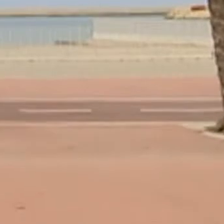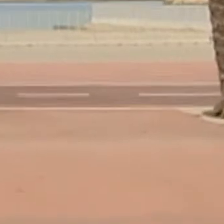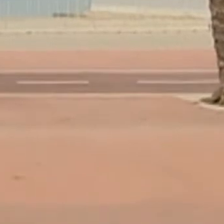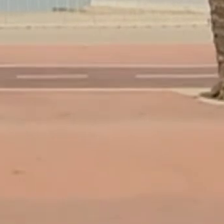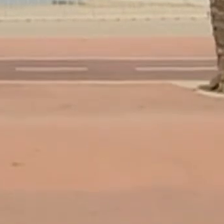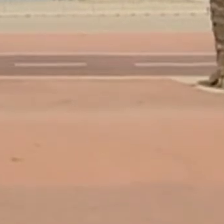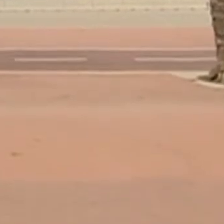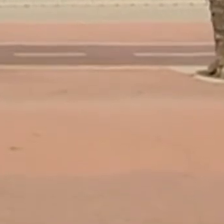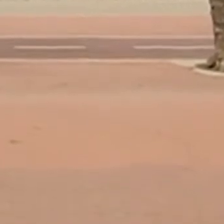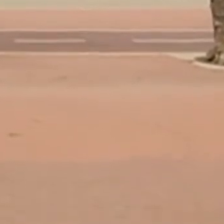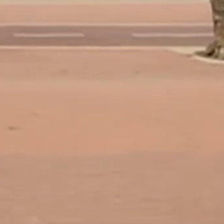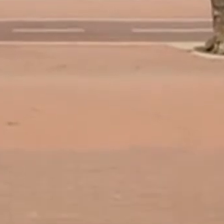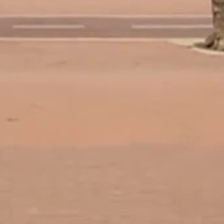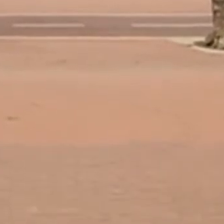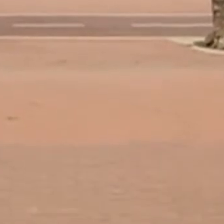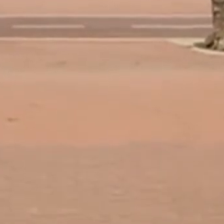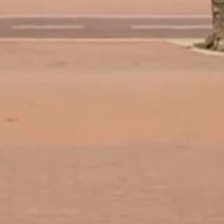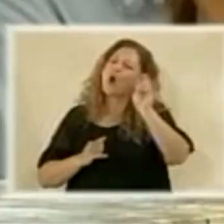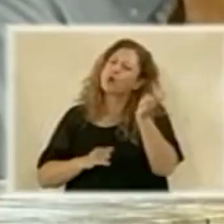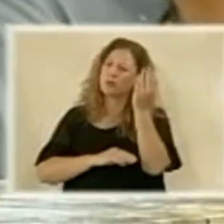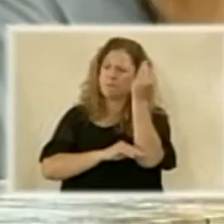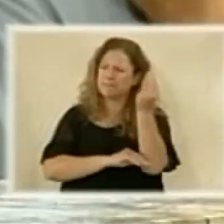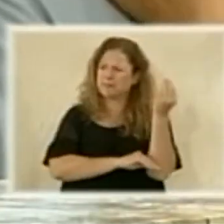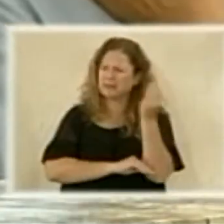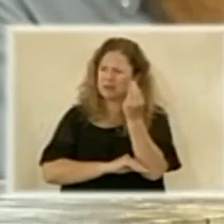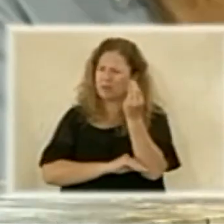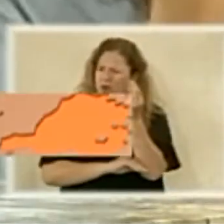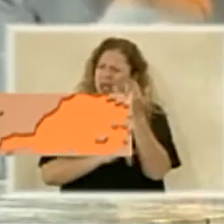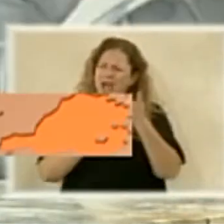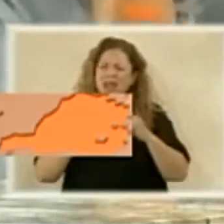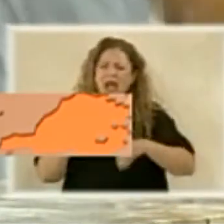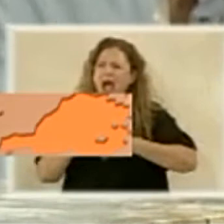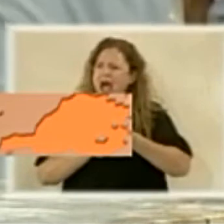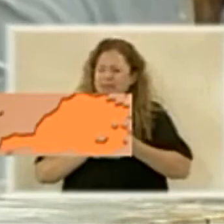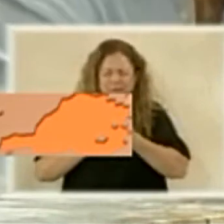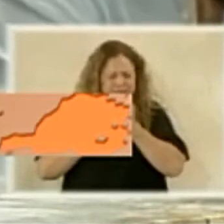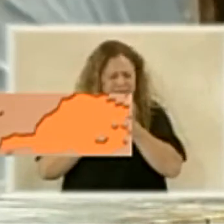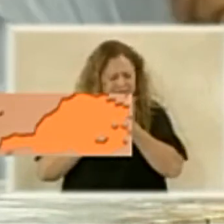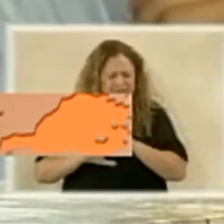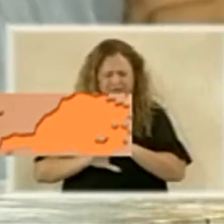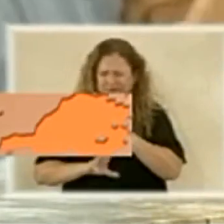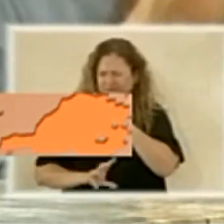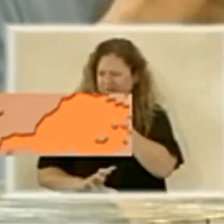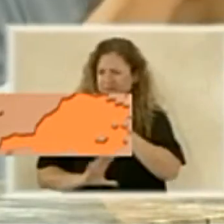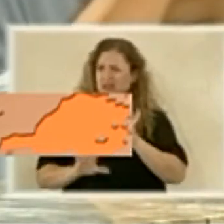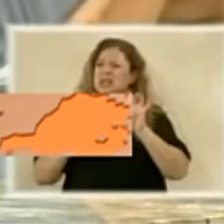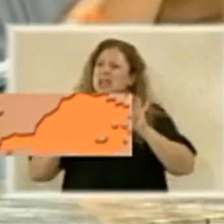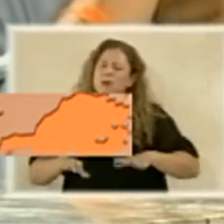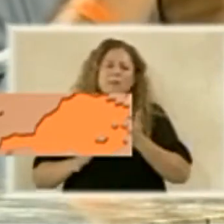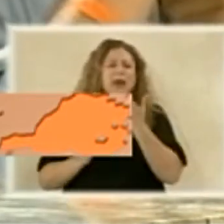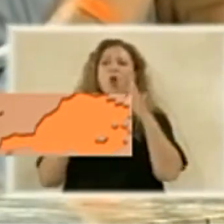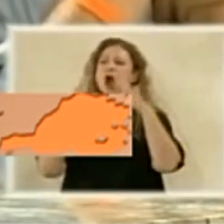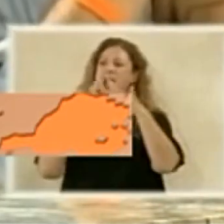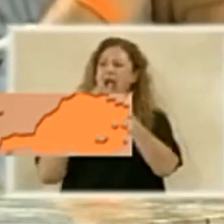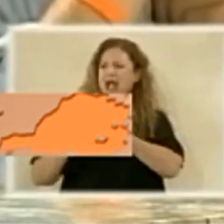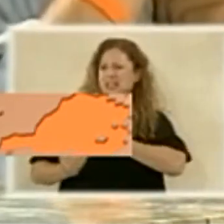muchos elementos históricos patrimoniales de nuestra ciudad, se está cometiendo una auténtica aberración. Igual que ha ocurrido con la Casa Consistorial,